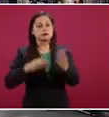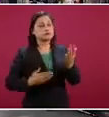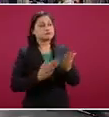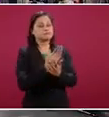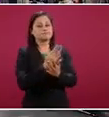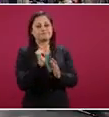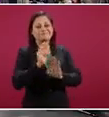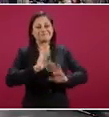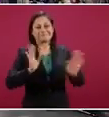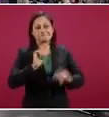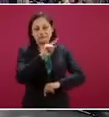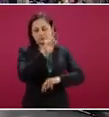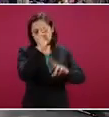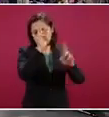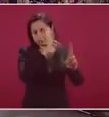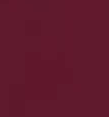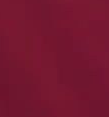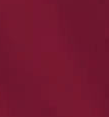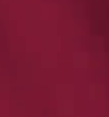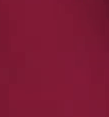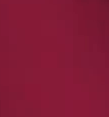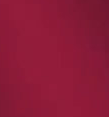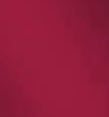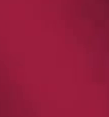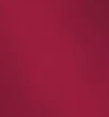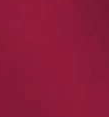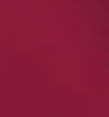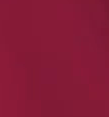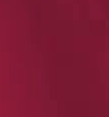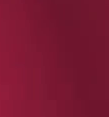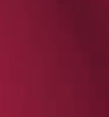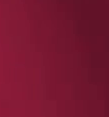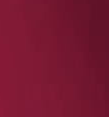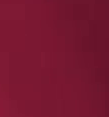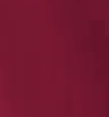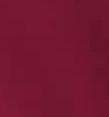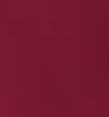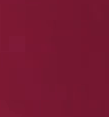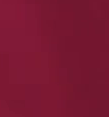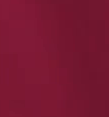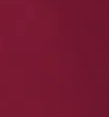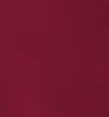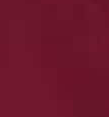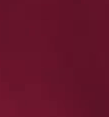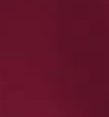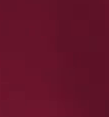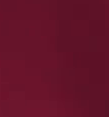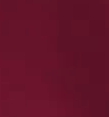Representatives. México, por su parte, ya cumplió. Gobierno de México.